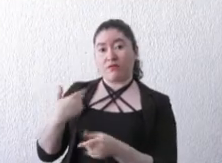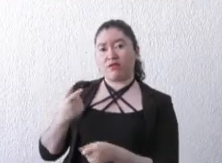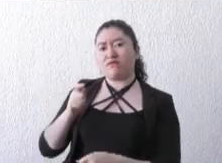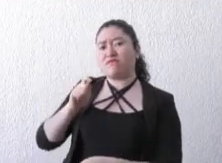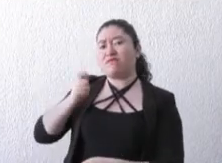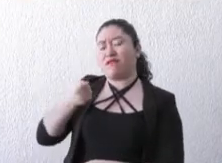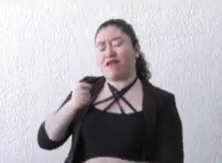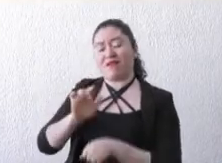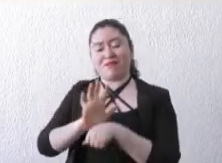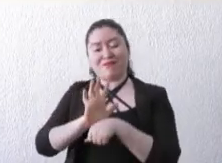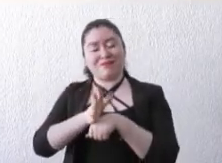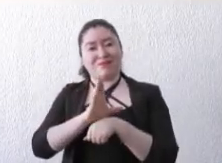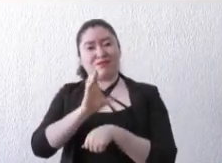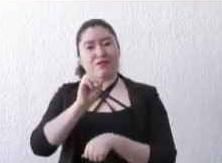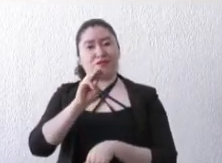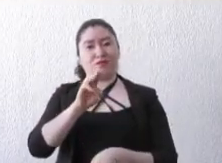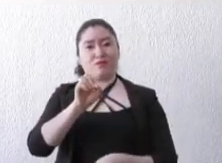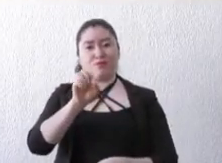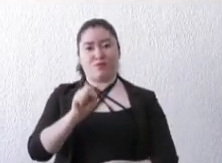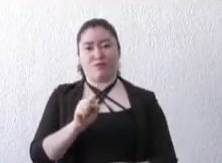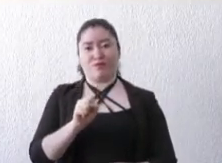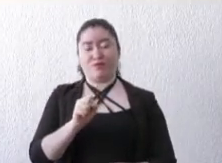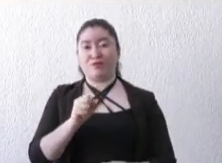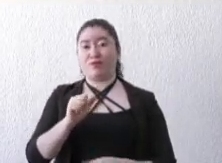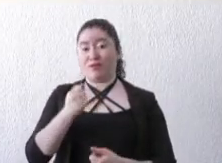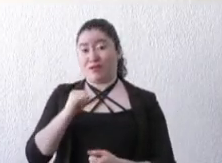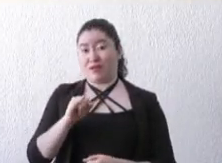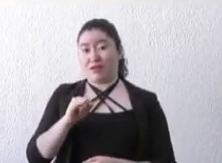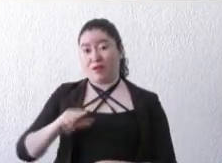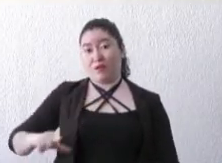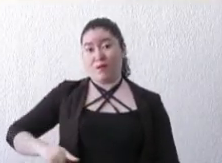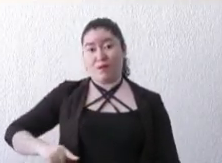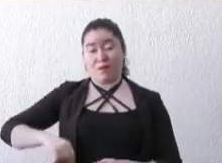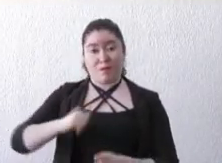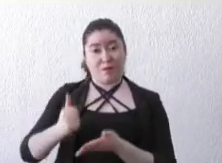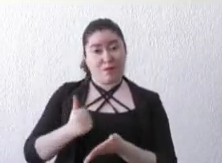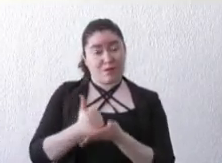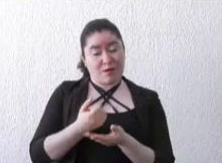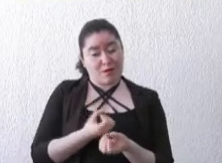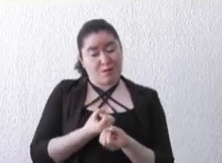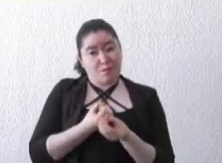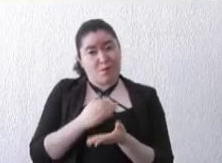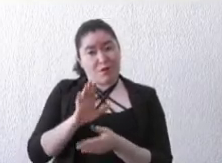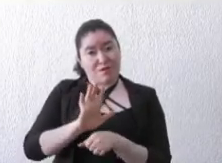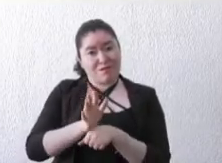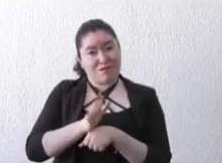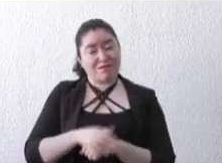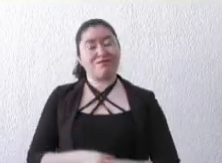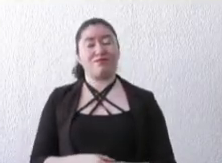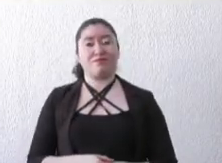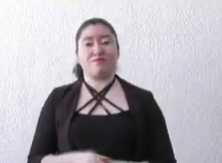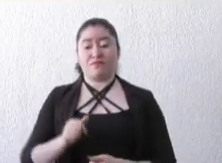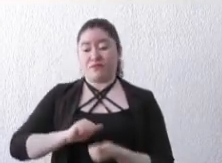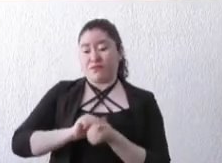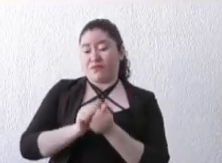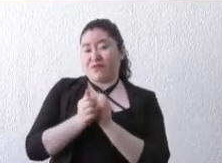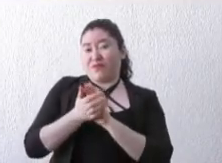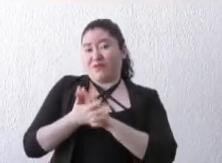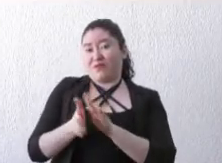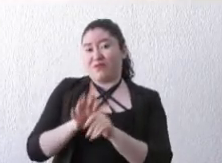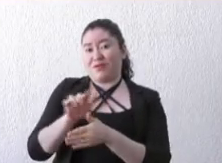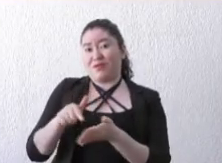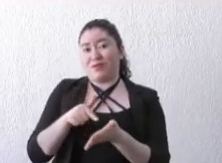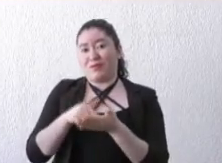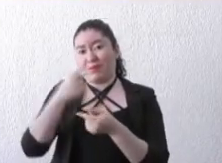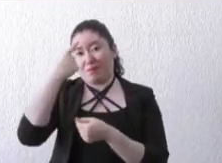Cosmos. Así, el gobierno de la ciudad recupera la historia de este cine para convertirlo en un espacio dedicado a